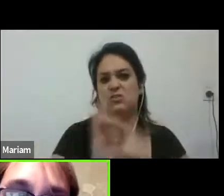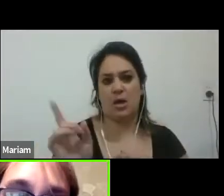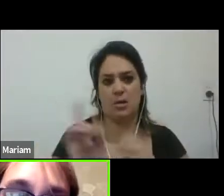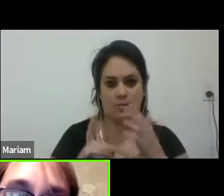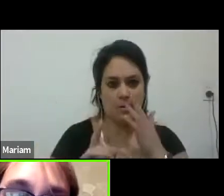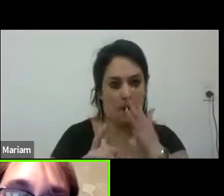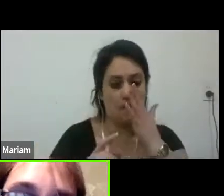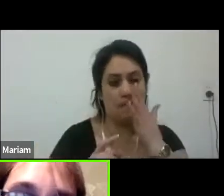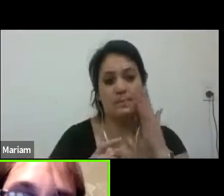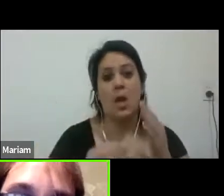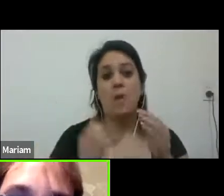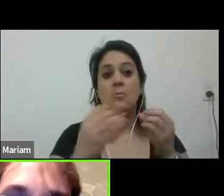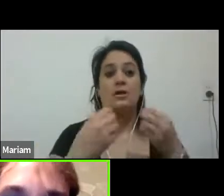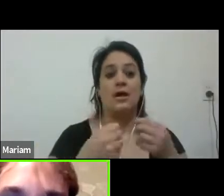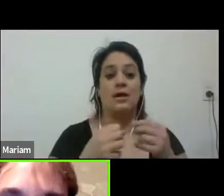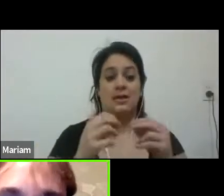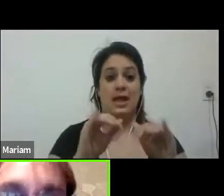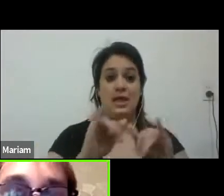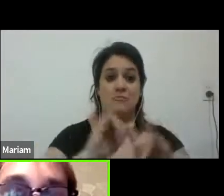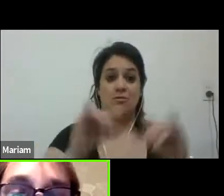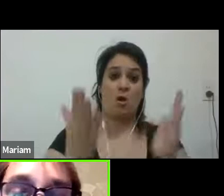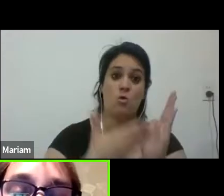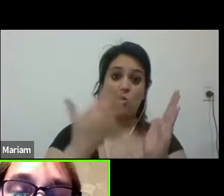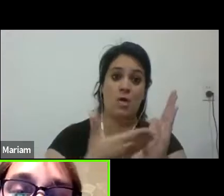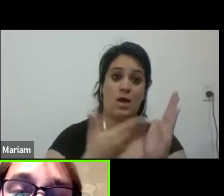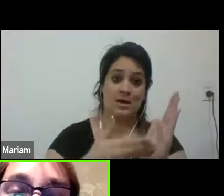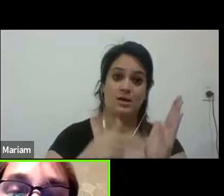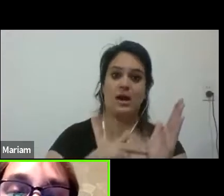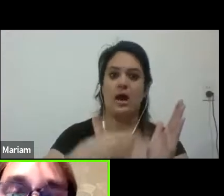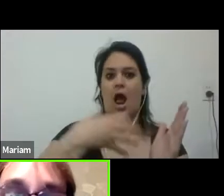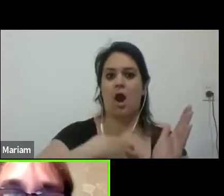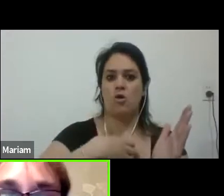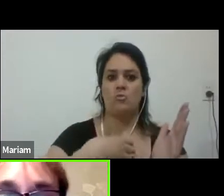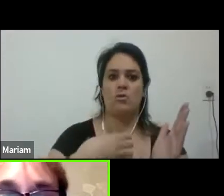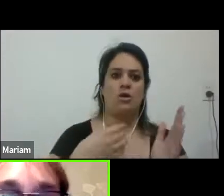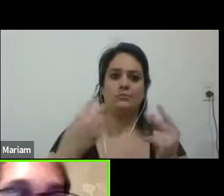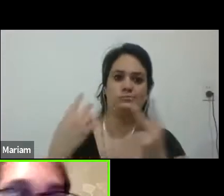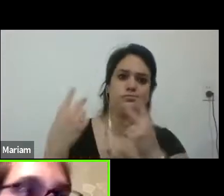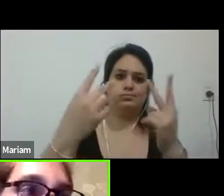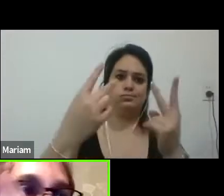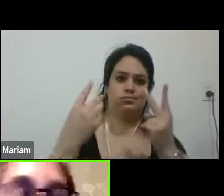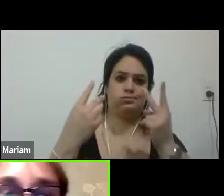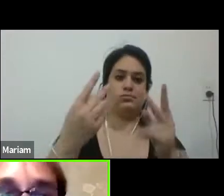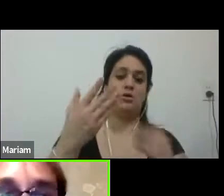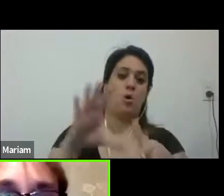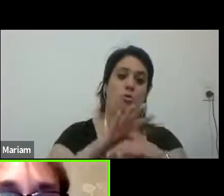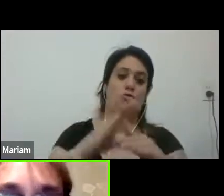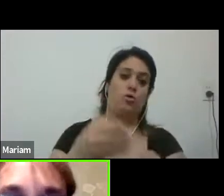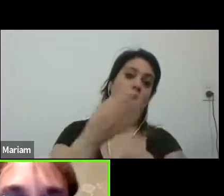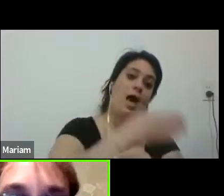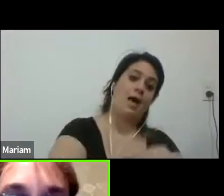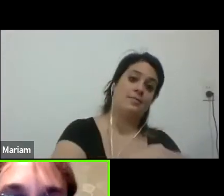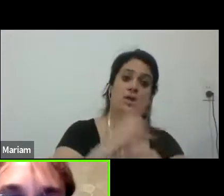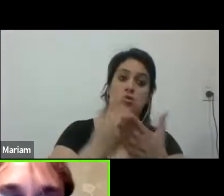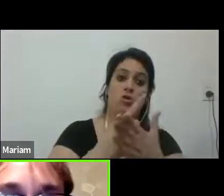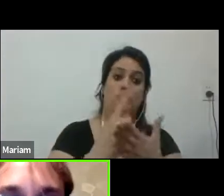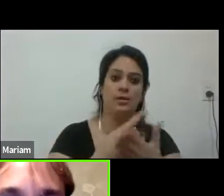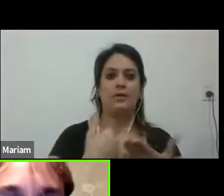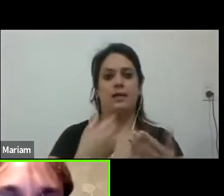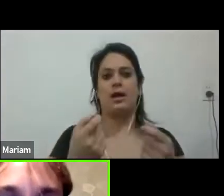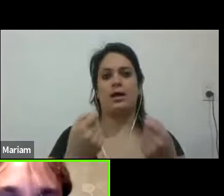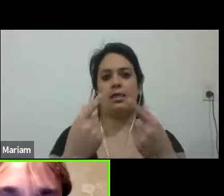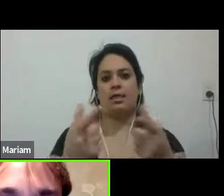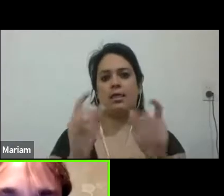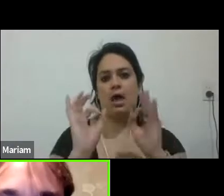hace un compendio de esa información en un cuadernillo el cual aquel alumno que no puede viajar la semana antes porque a lo mejor es de otro lugar se le puede dar